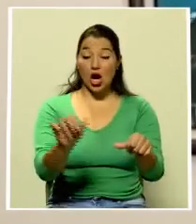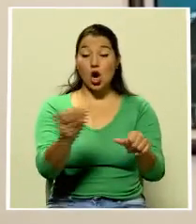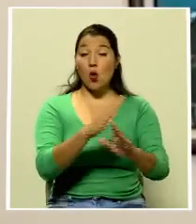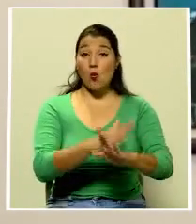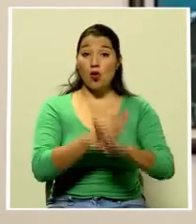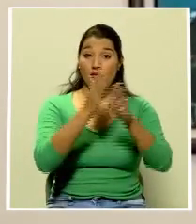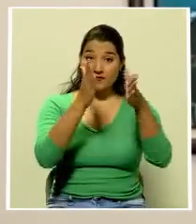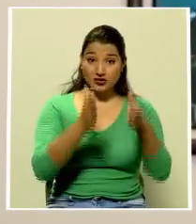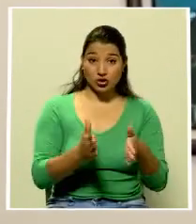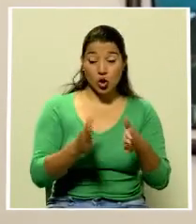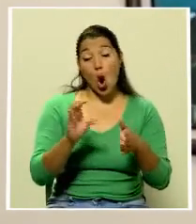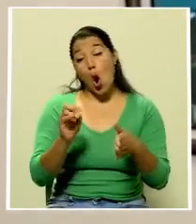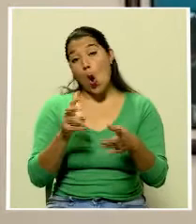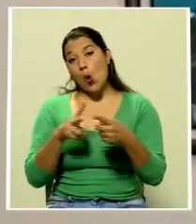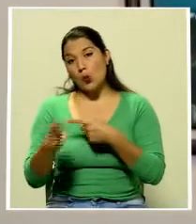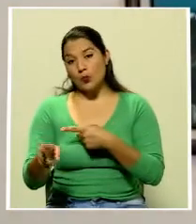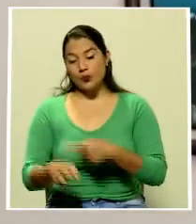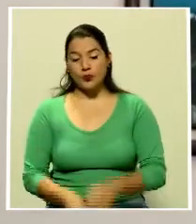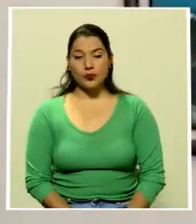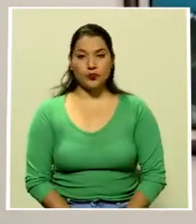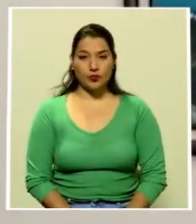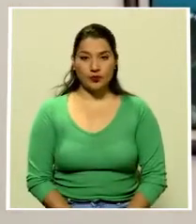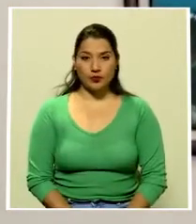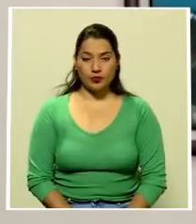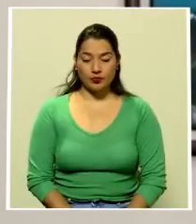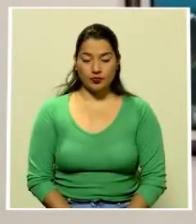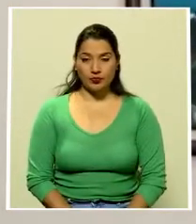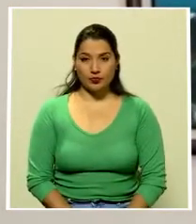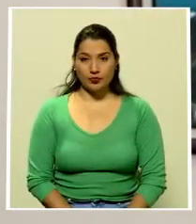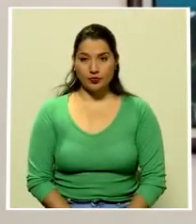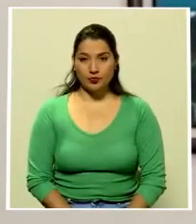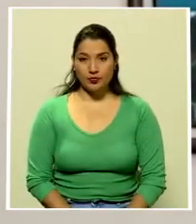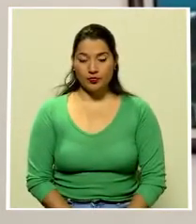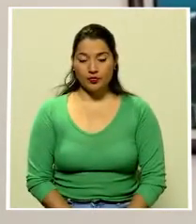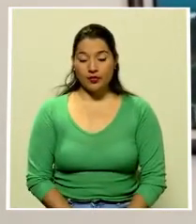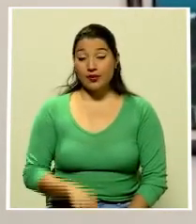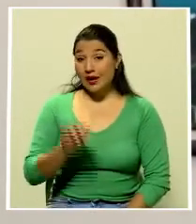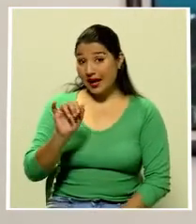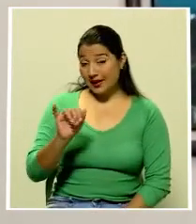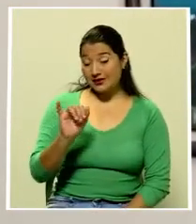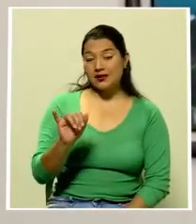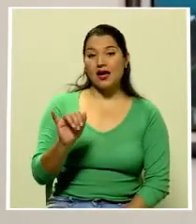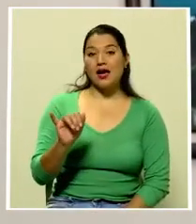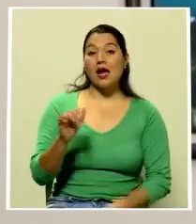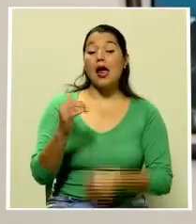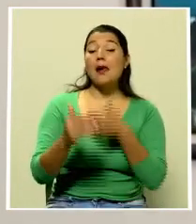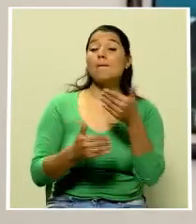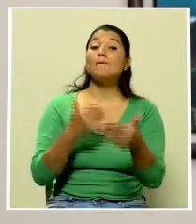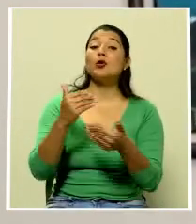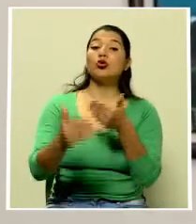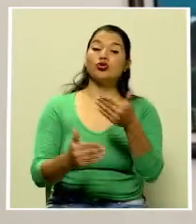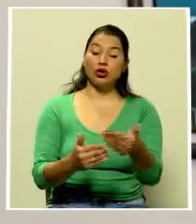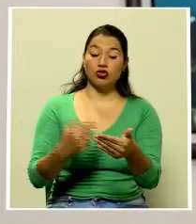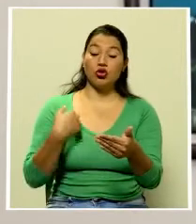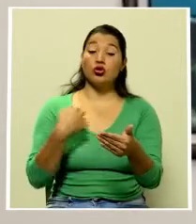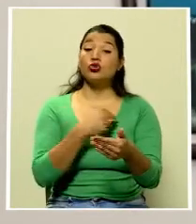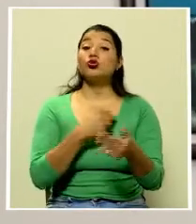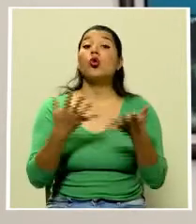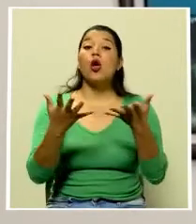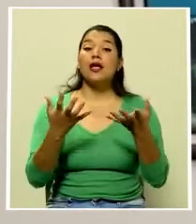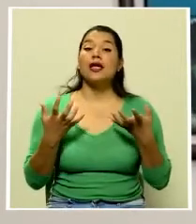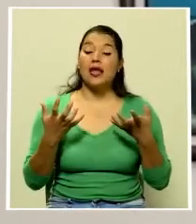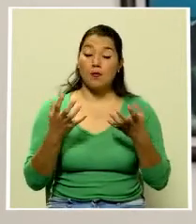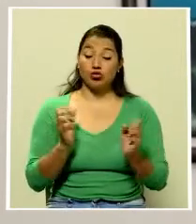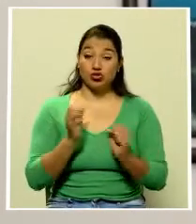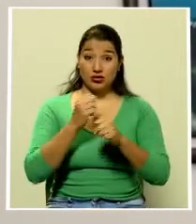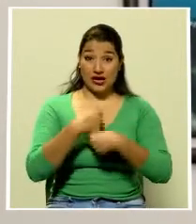en el cargo o es cesada de la misma. Ese es el trámite que vamos a seguir en